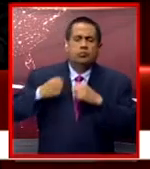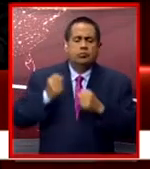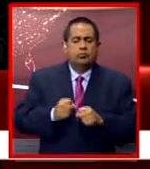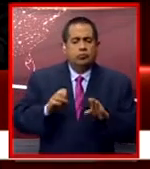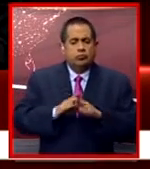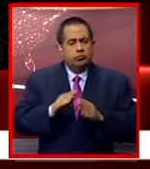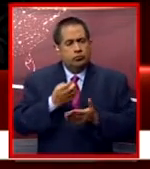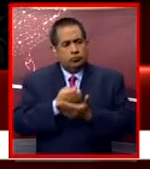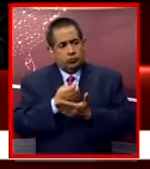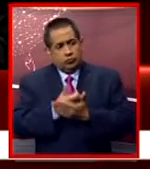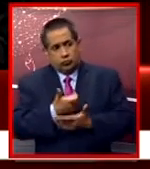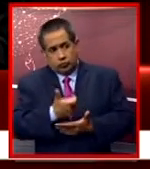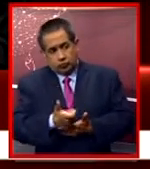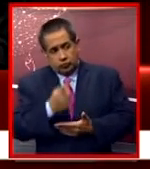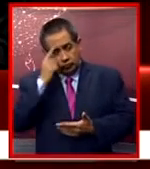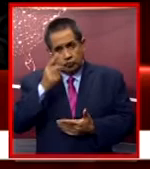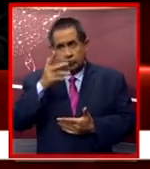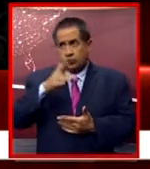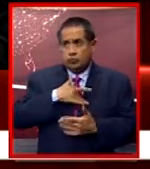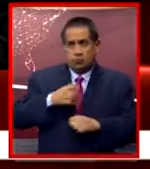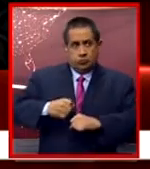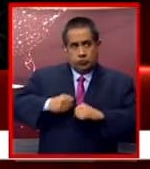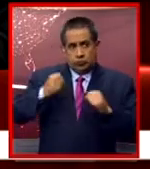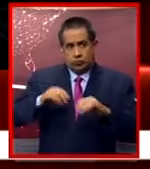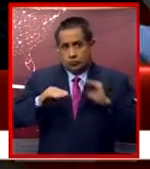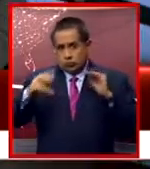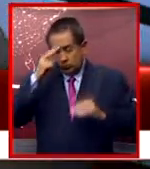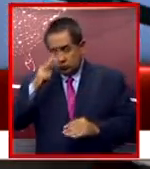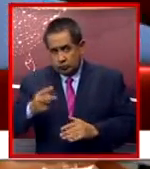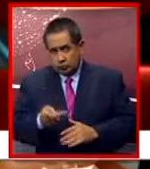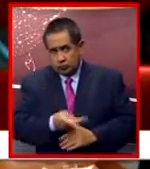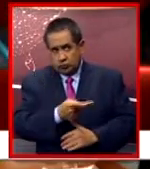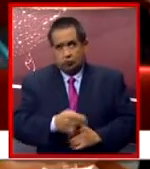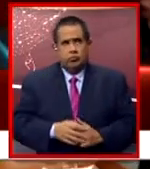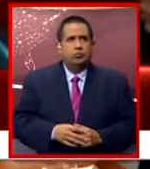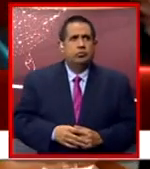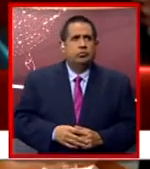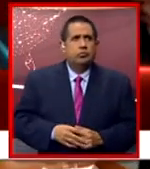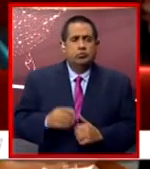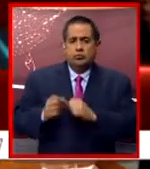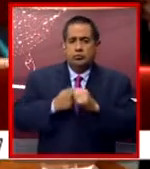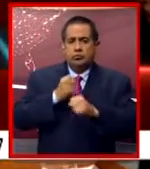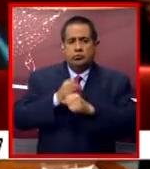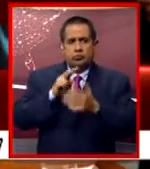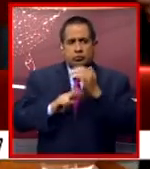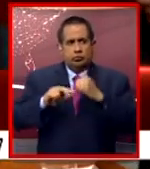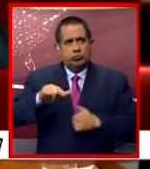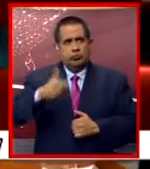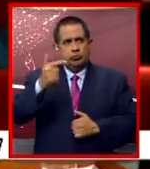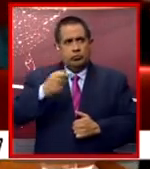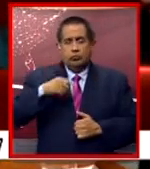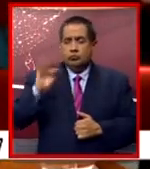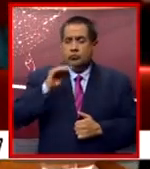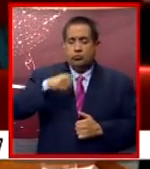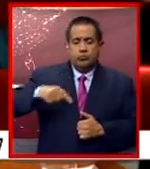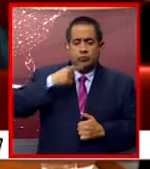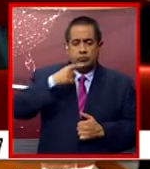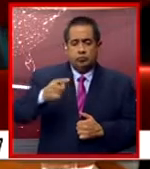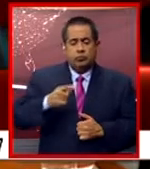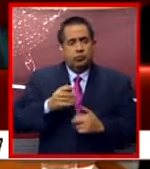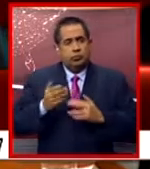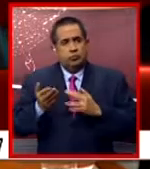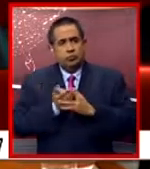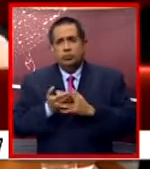las finanzas y de la estabilidad económica de nuestro país? En el 2012, si nosotros dividíamos nuestro